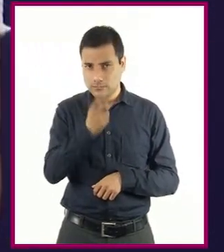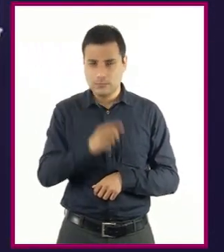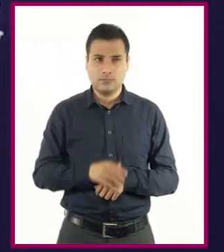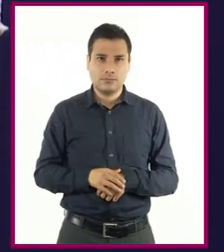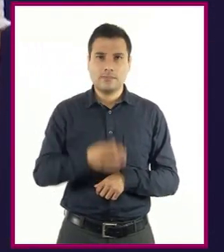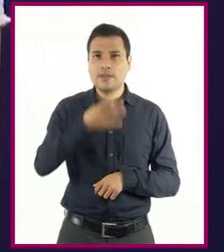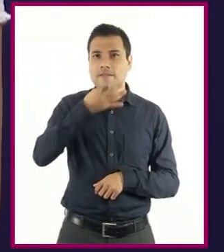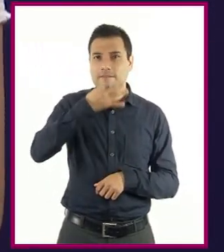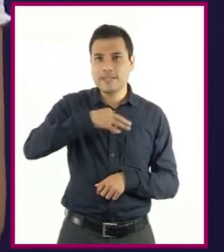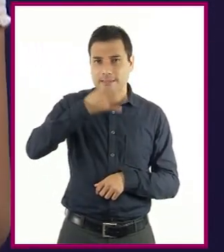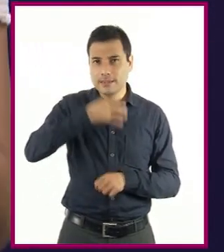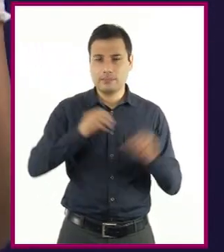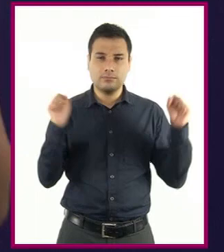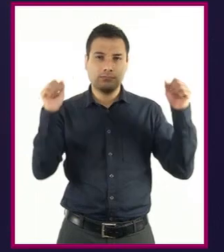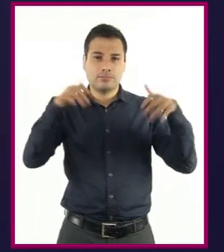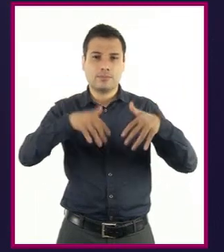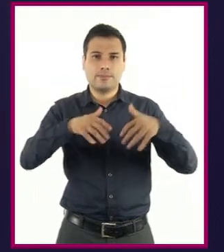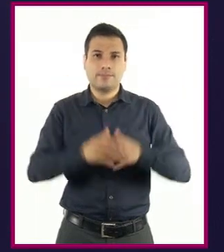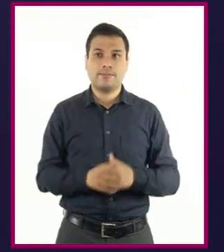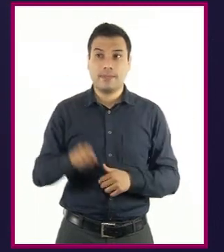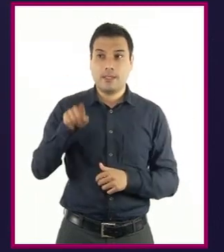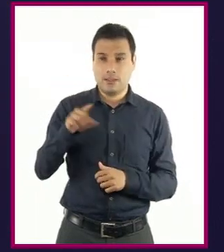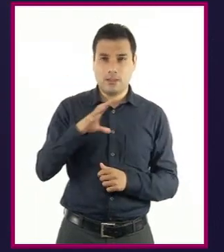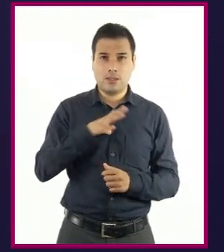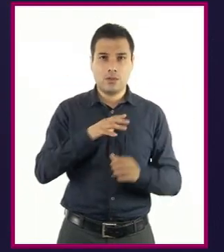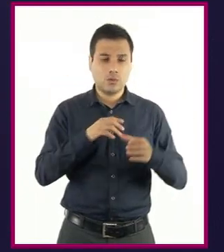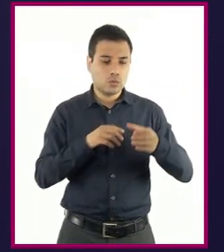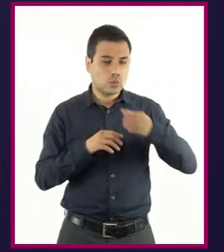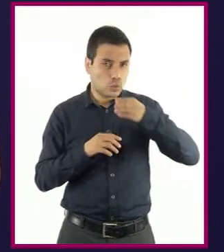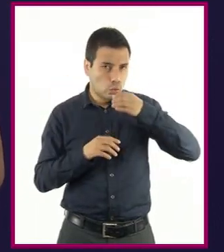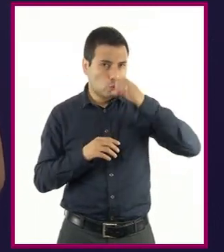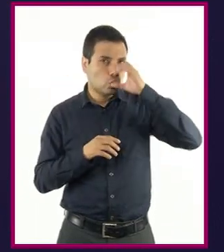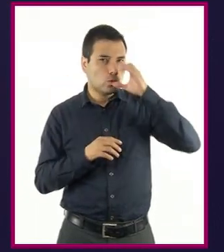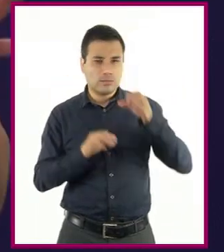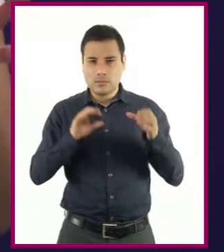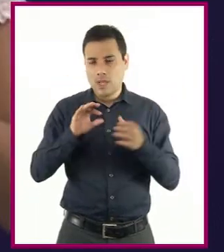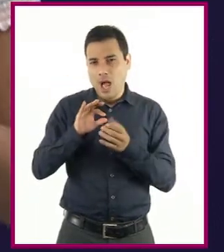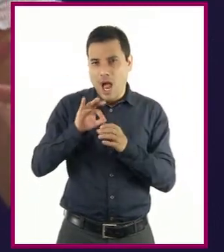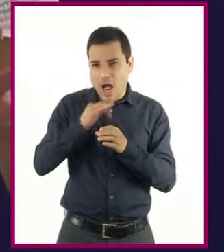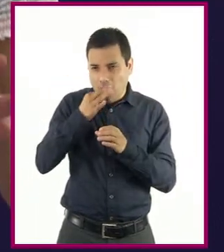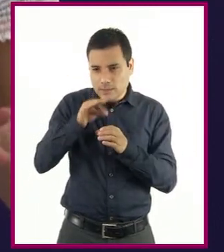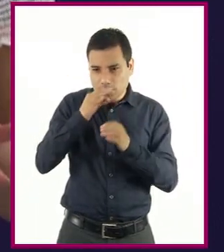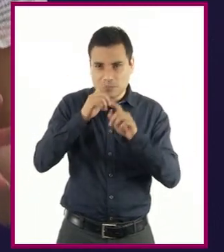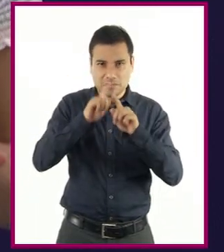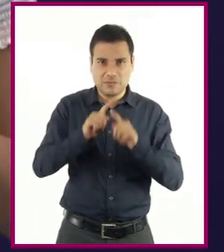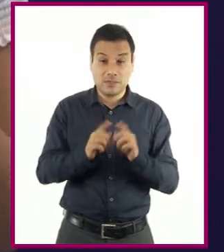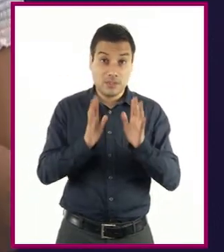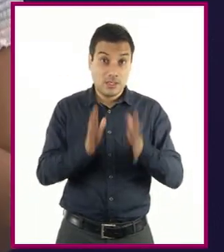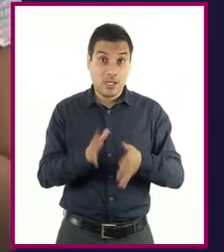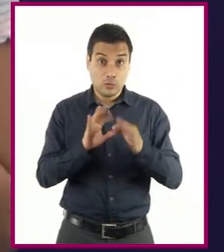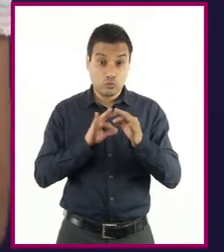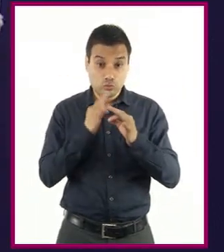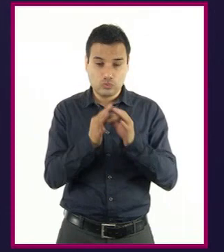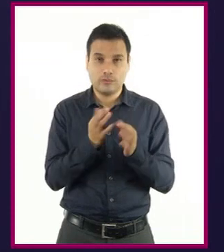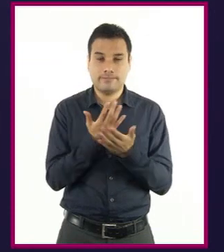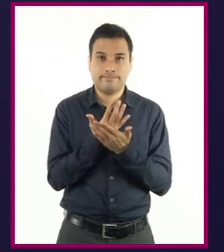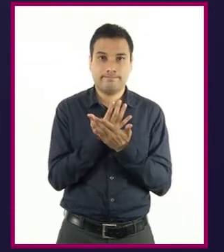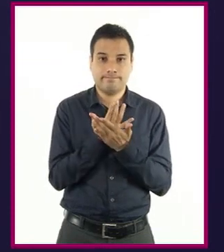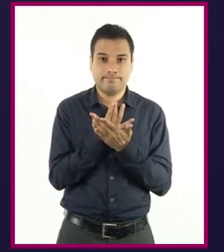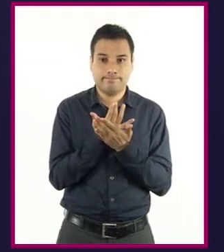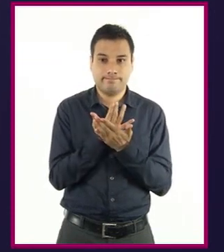fiesta en la que se dispuso de su bebida favorita y aperitivos. Con todo preparado, se mantuvo esperando